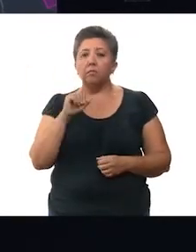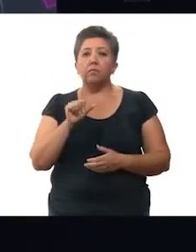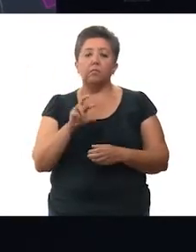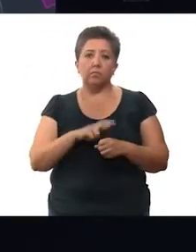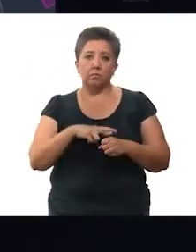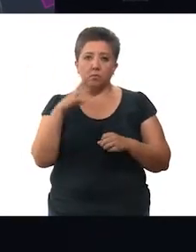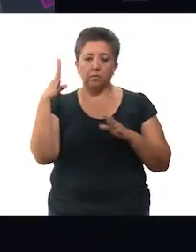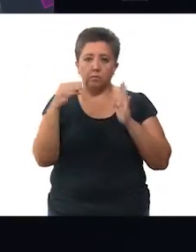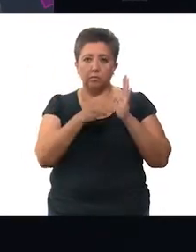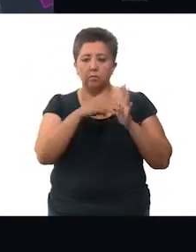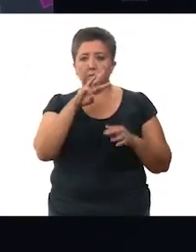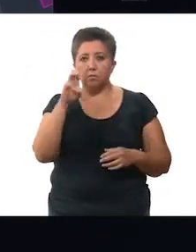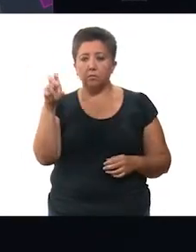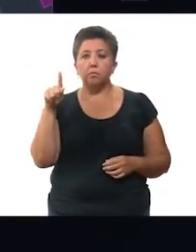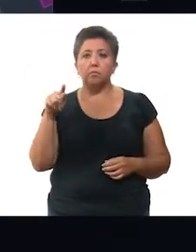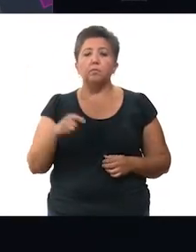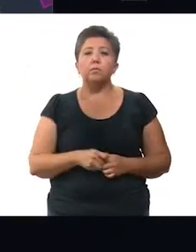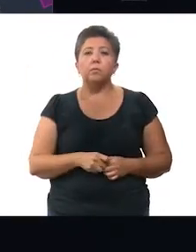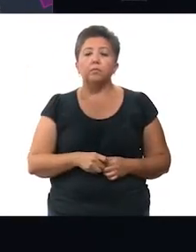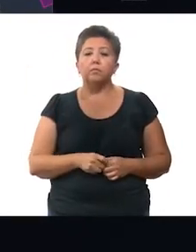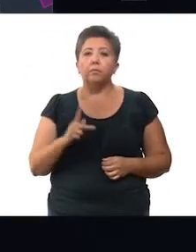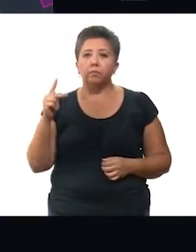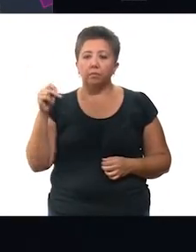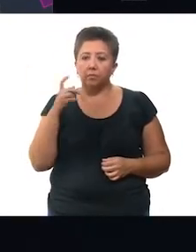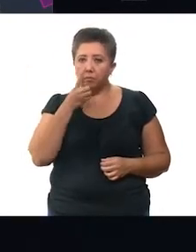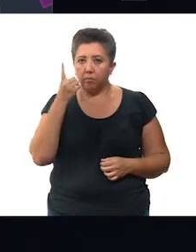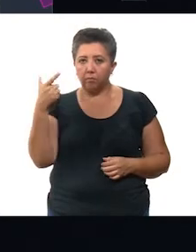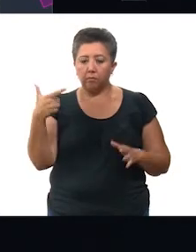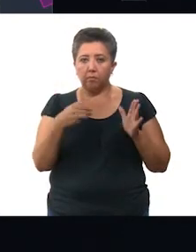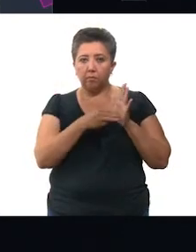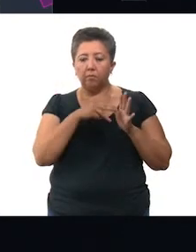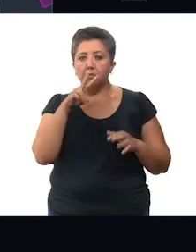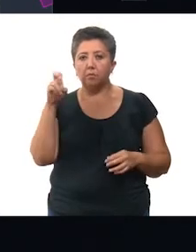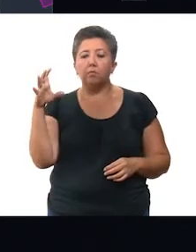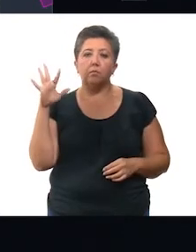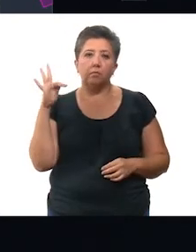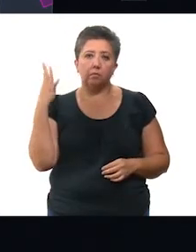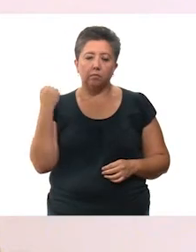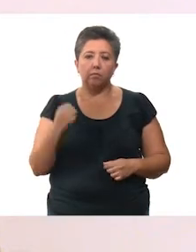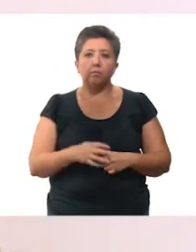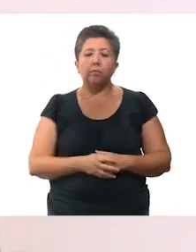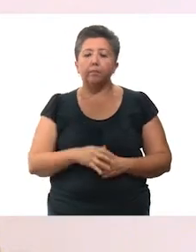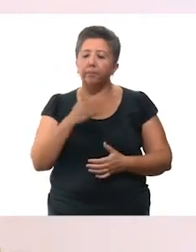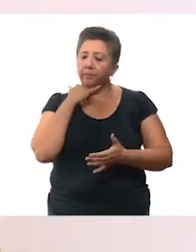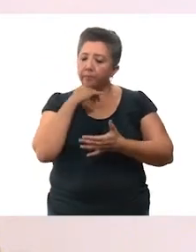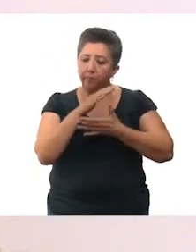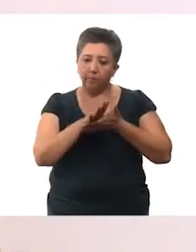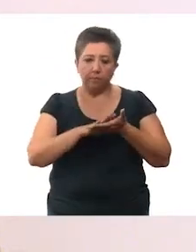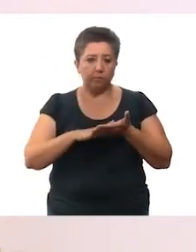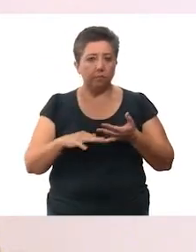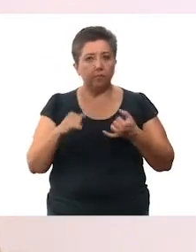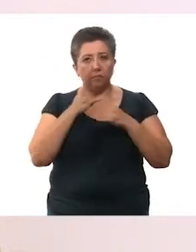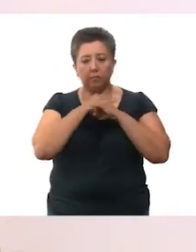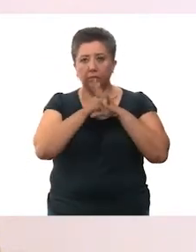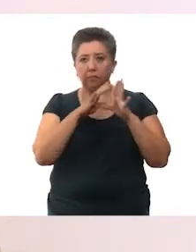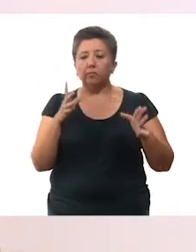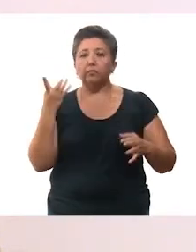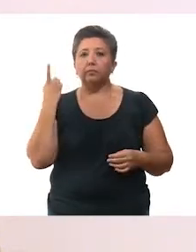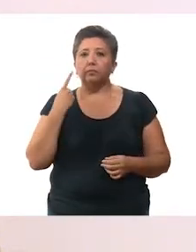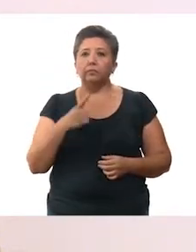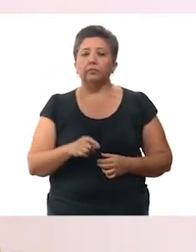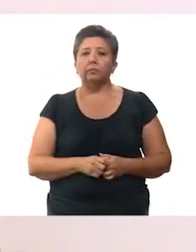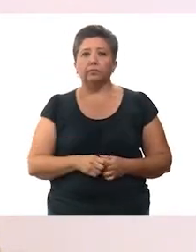zona sur, 4.370, en la zona poniente, 7.249. Lamentablemente, en este parte